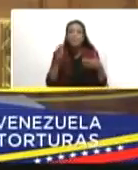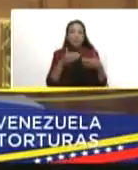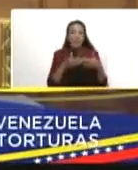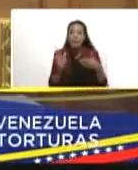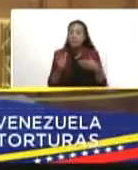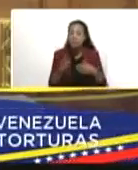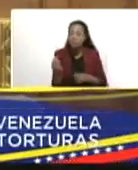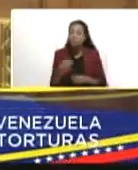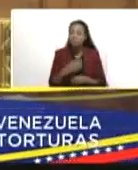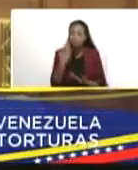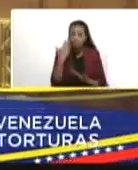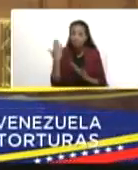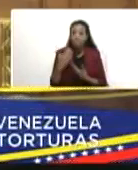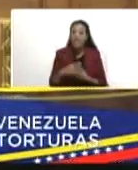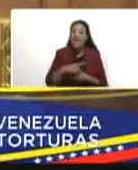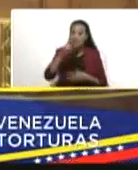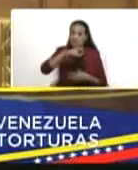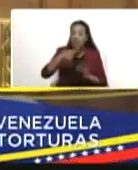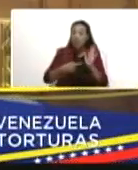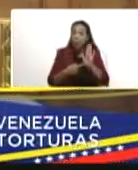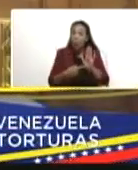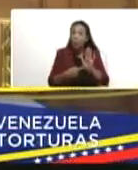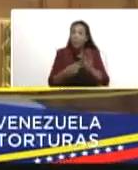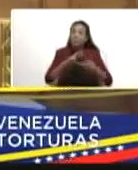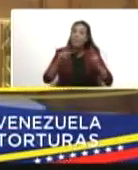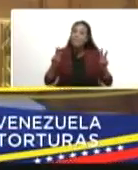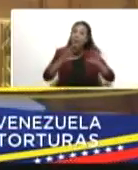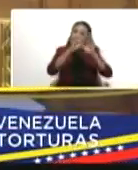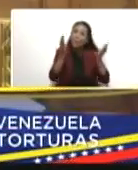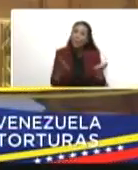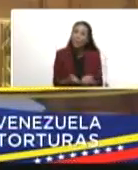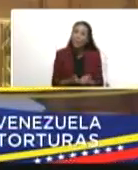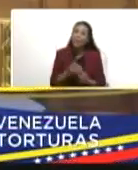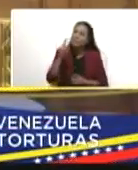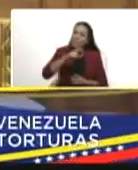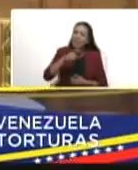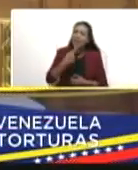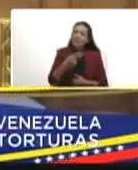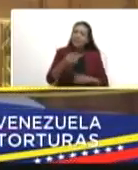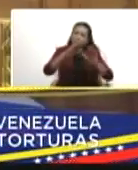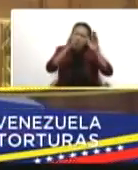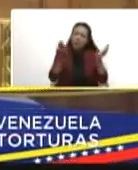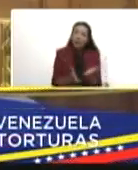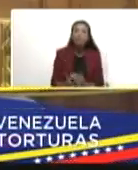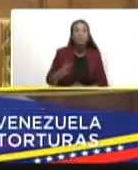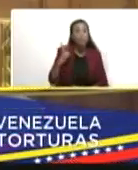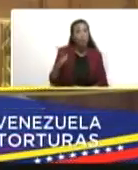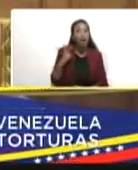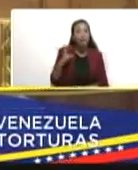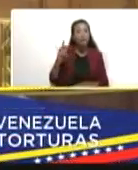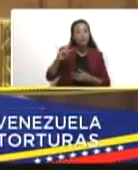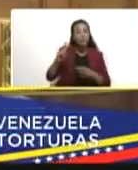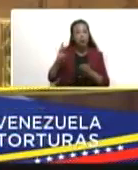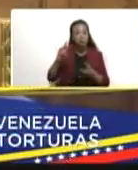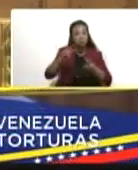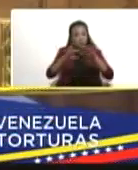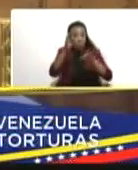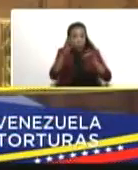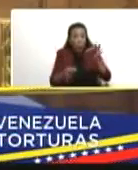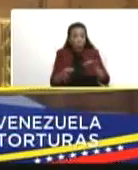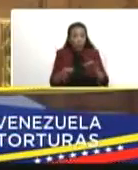avances y es necesario hablar de la paz del mundo diplomacia bolivariana de paz justa